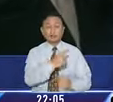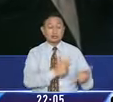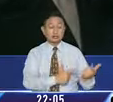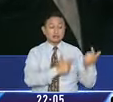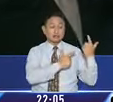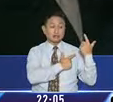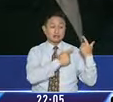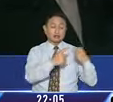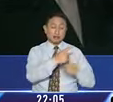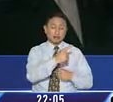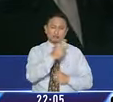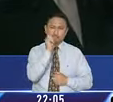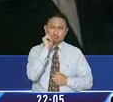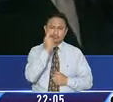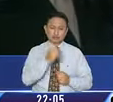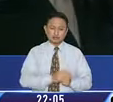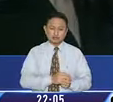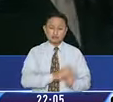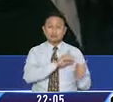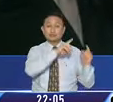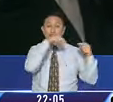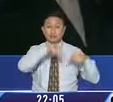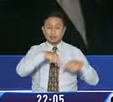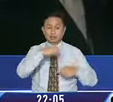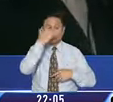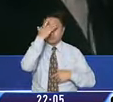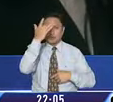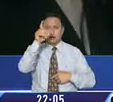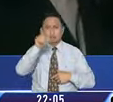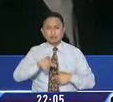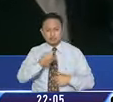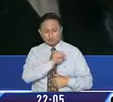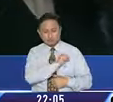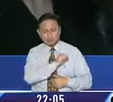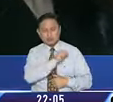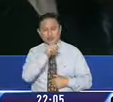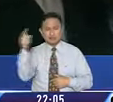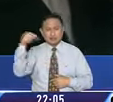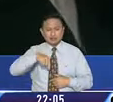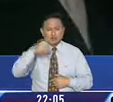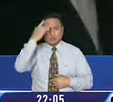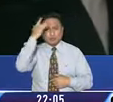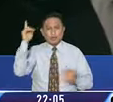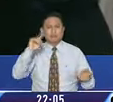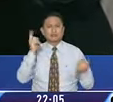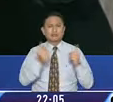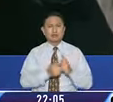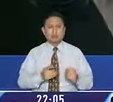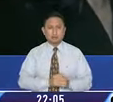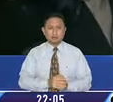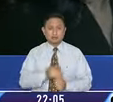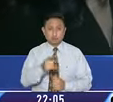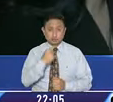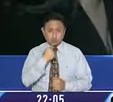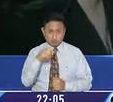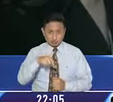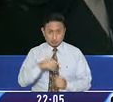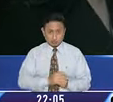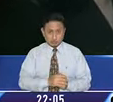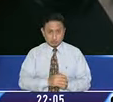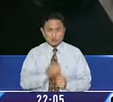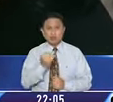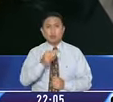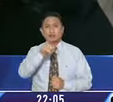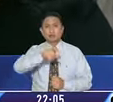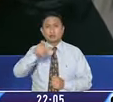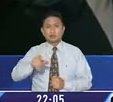de la costa. ¿Por qué le trajeron acá a los choneros? Si ellos son de la costa y vienen acá a meterse en el Ica. ¿A ustedes les dijeron ya cuál es la lista? ¿Les tienen